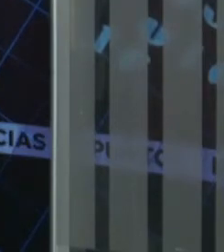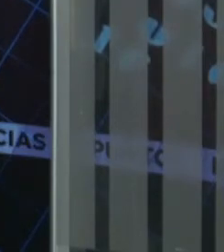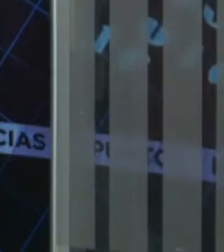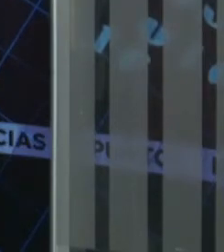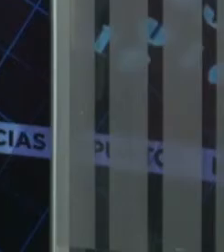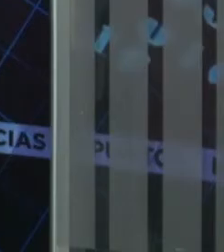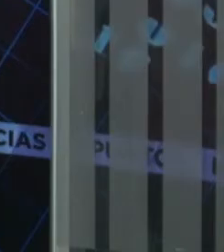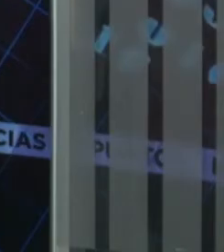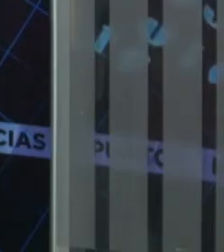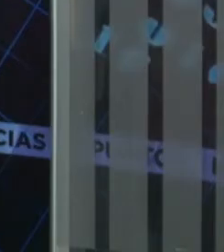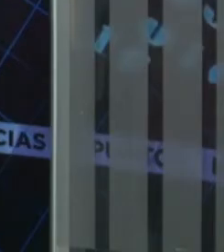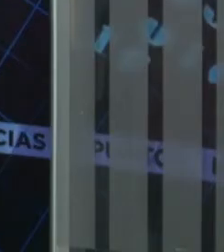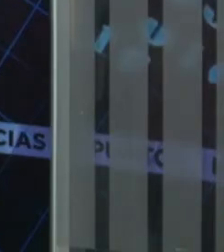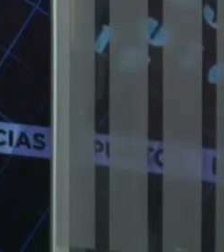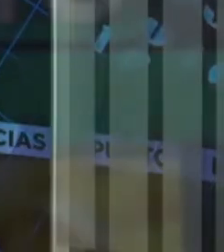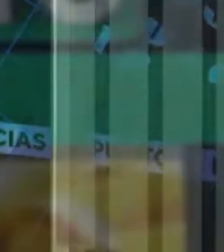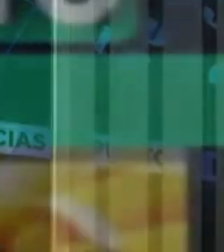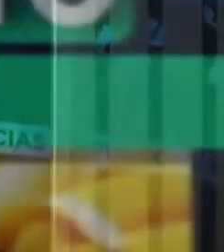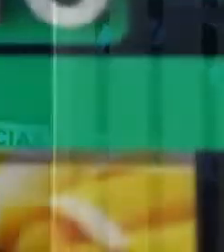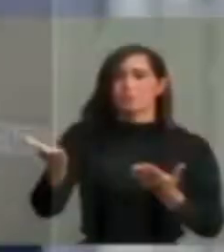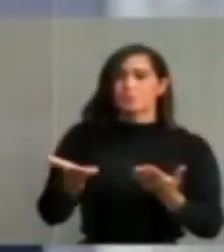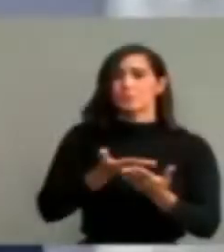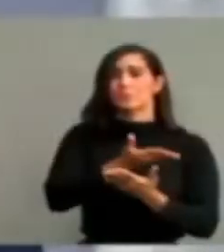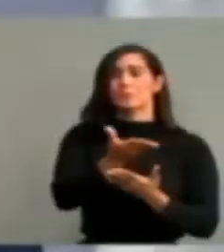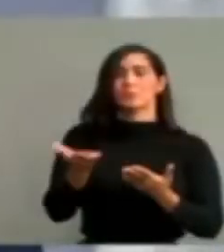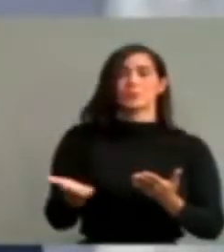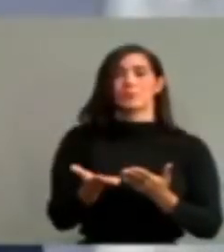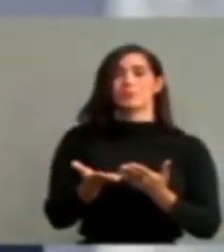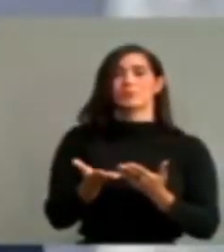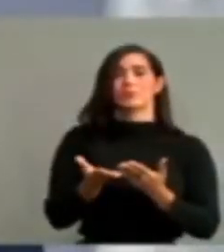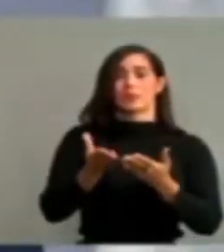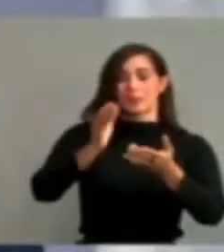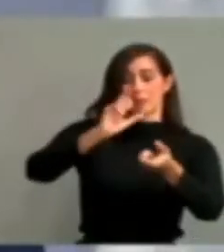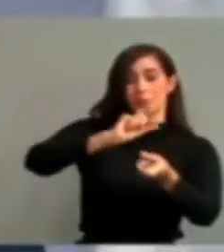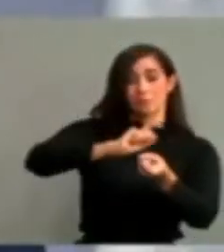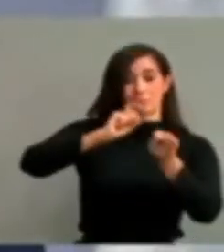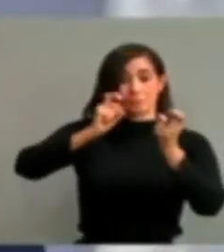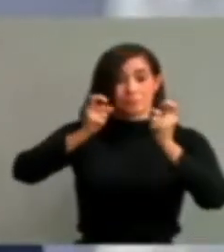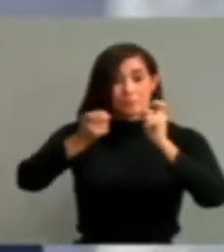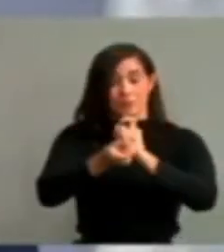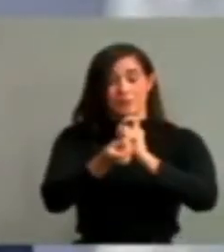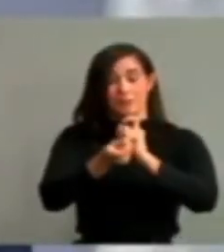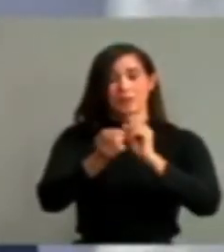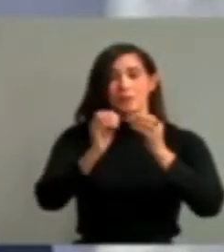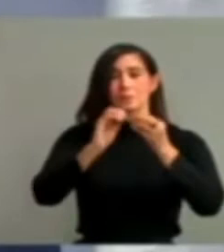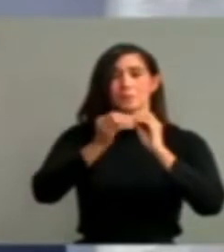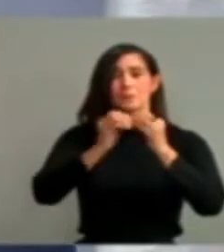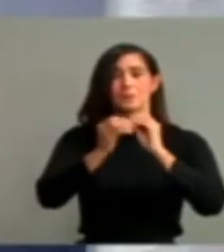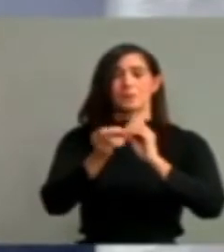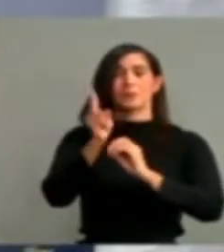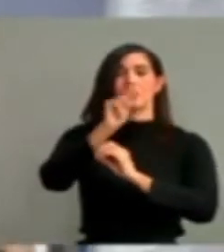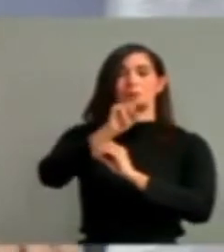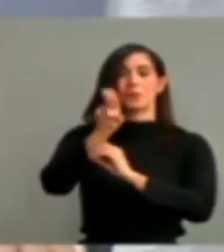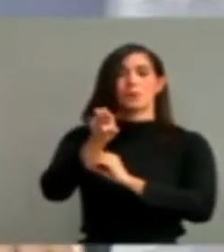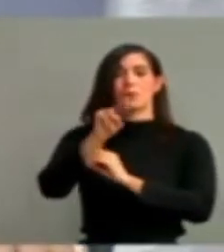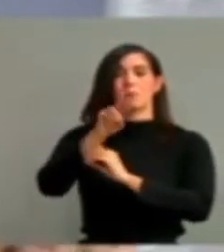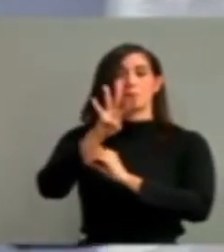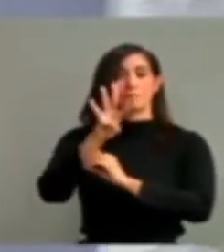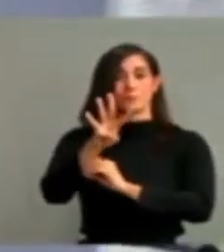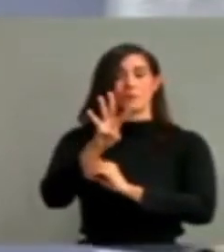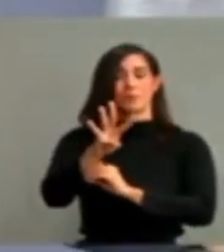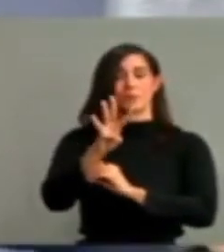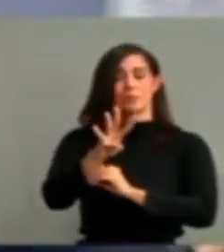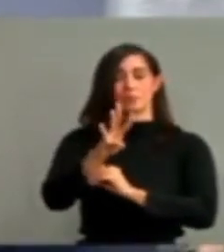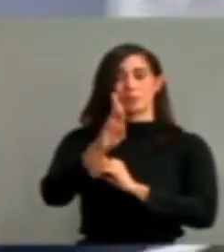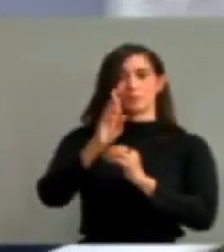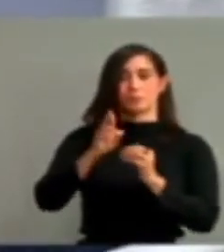informaciones oficiales adelante el cambio que en el boletín número 24 se produjo con el